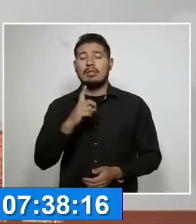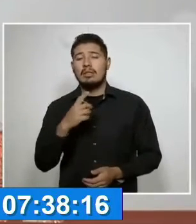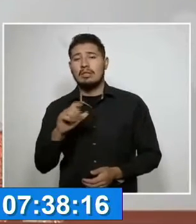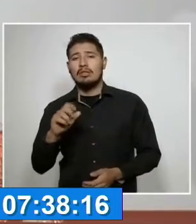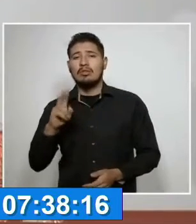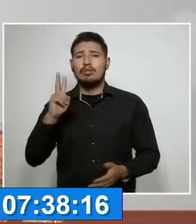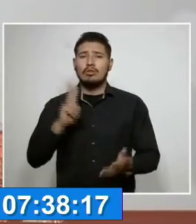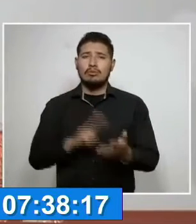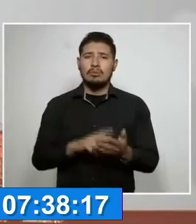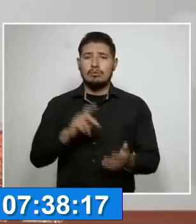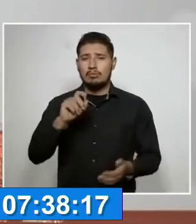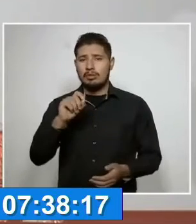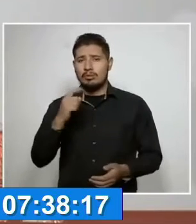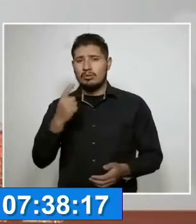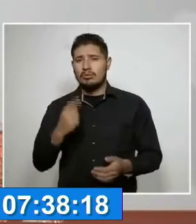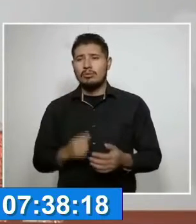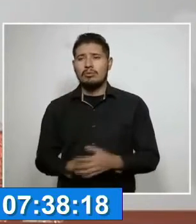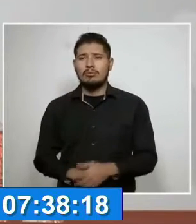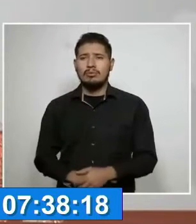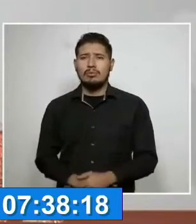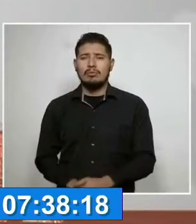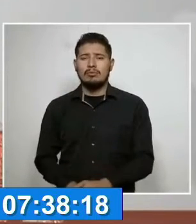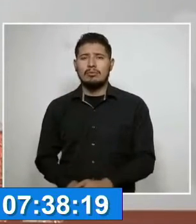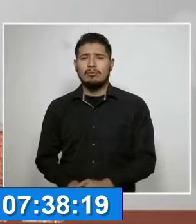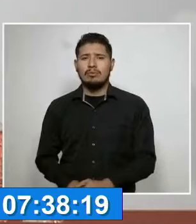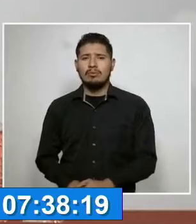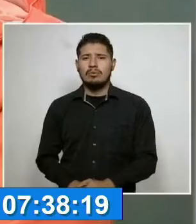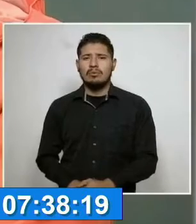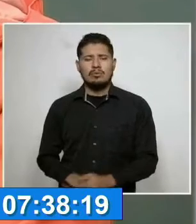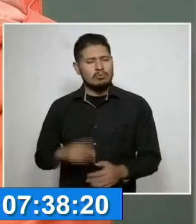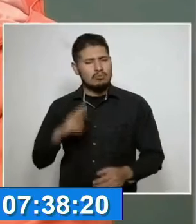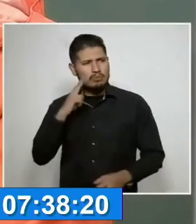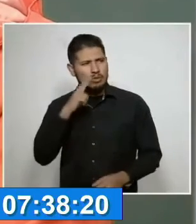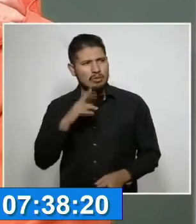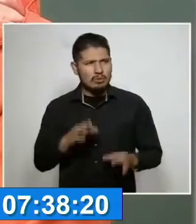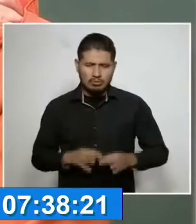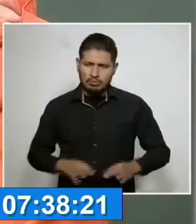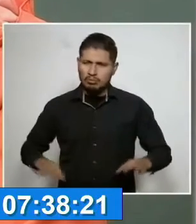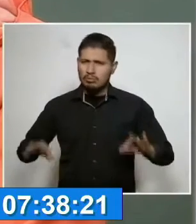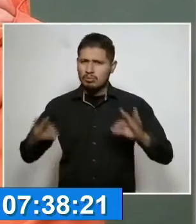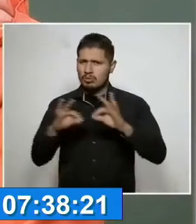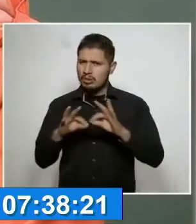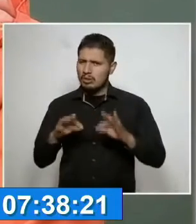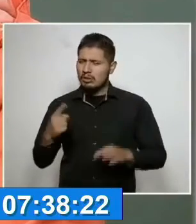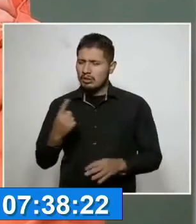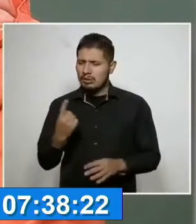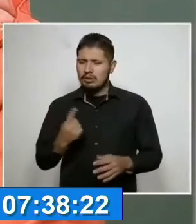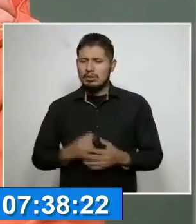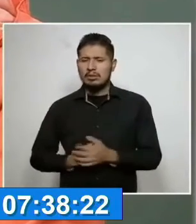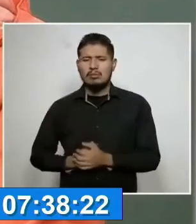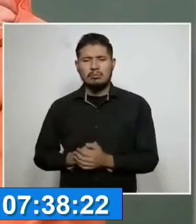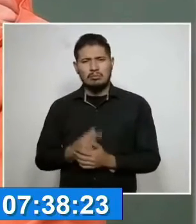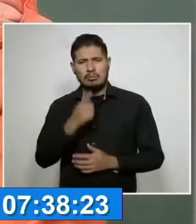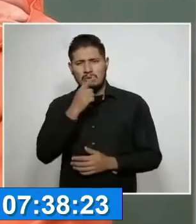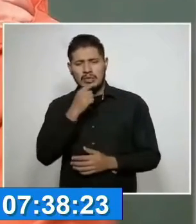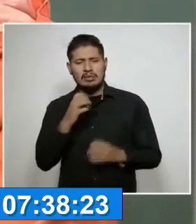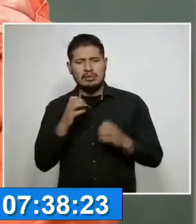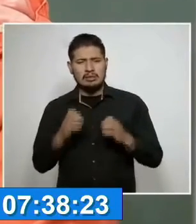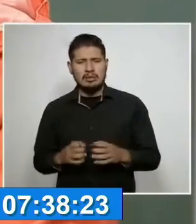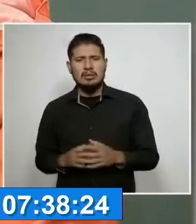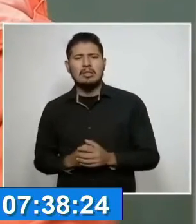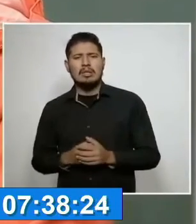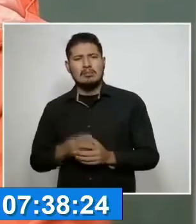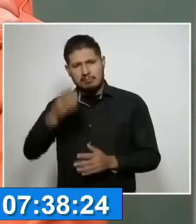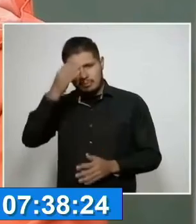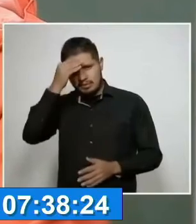con 2021. Reconociendo la importancia de que los elementos policíacos estén